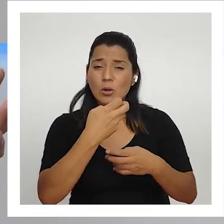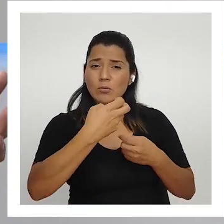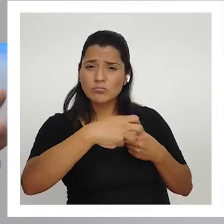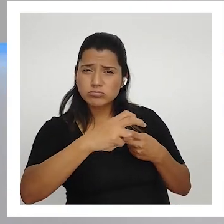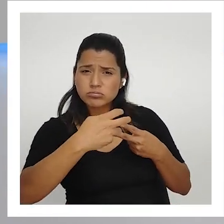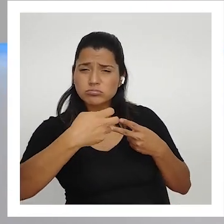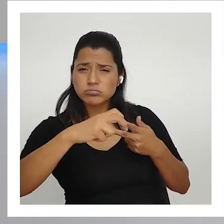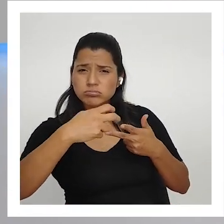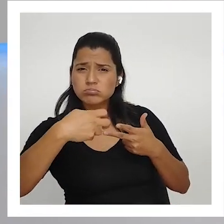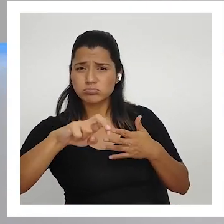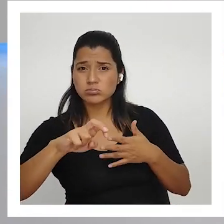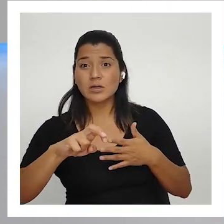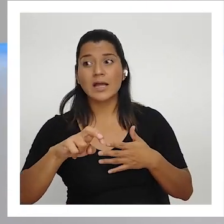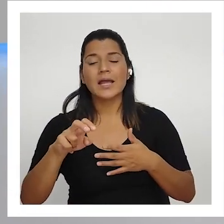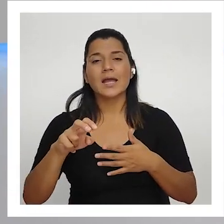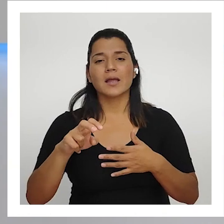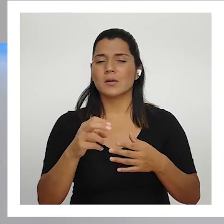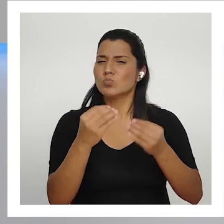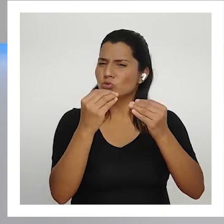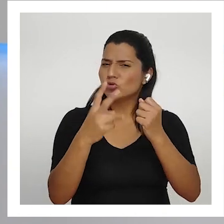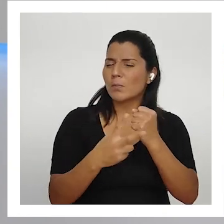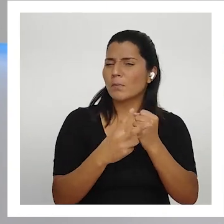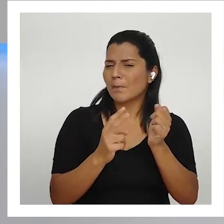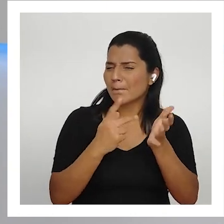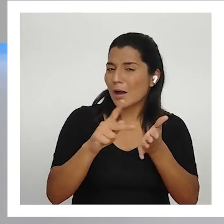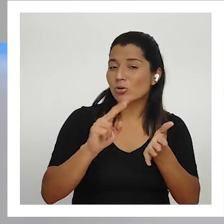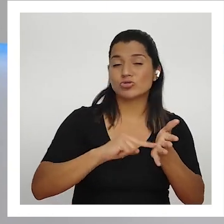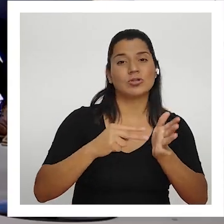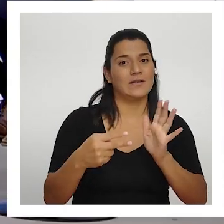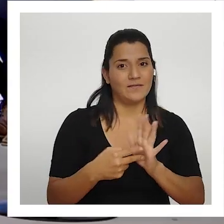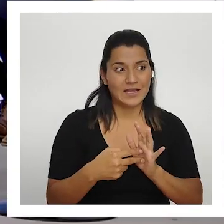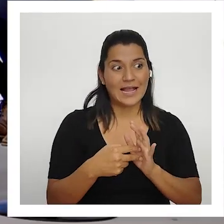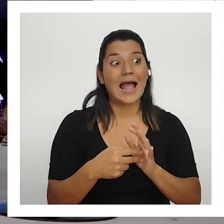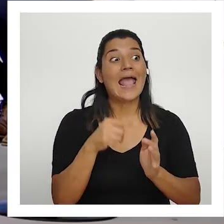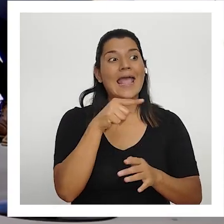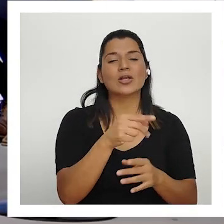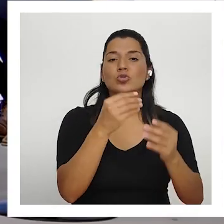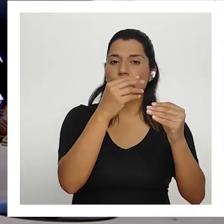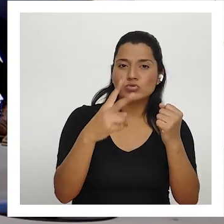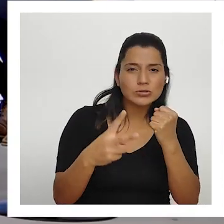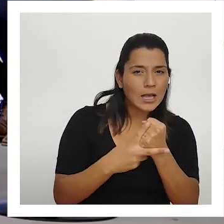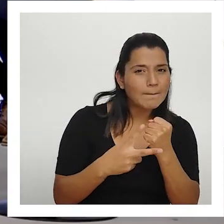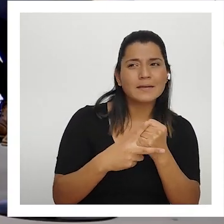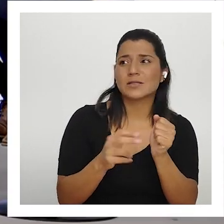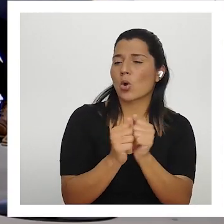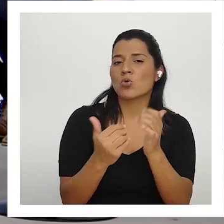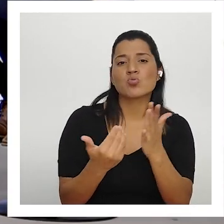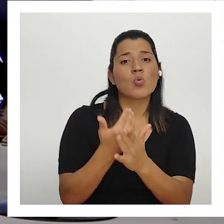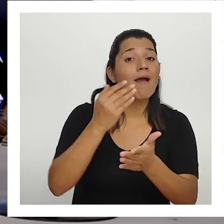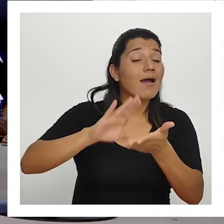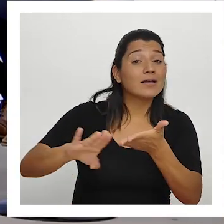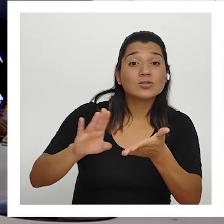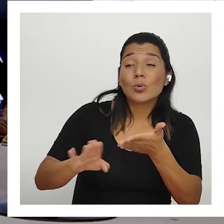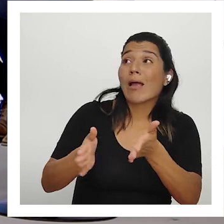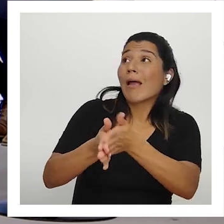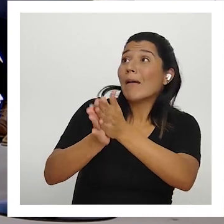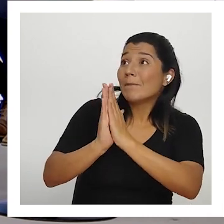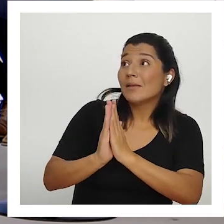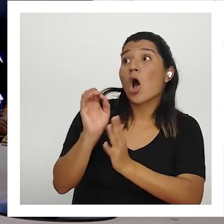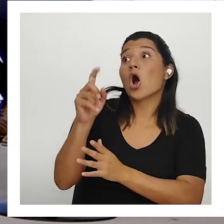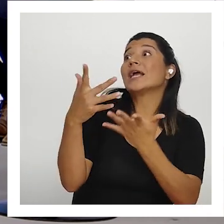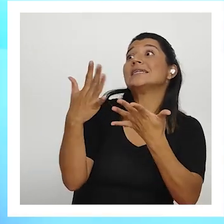podría generar alguna sospecha importante es el hecho de que sean muy frecuentes las solicitudes de pago. Y aquí es muy probable que esté ocurriendo